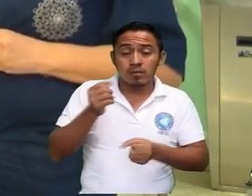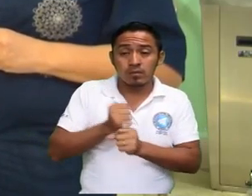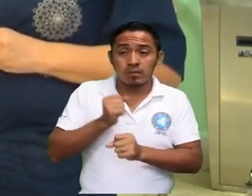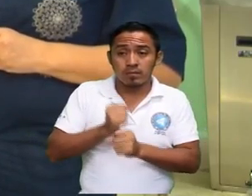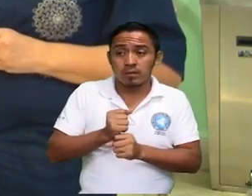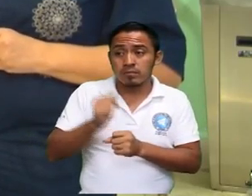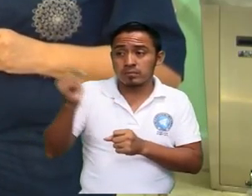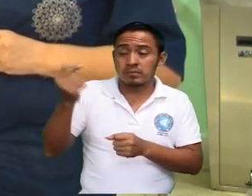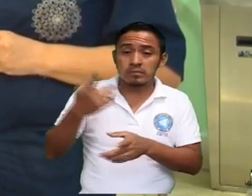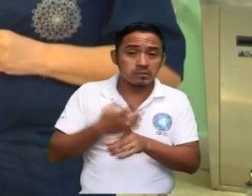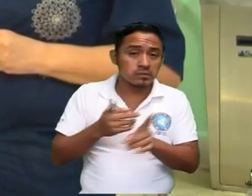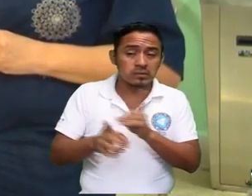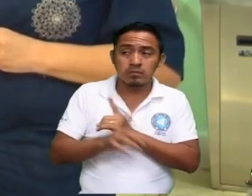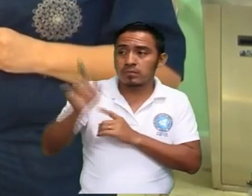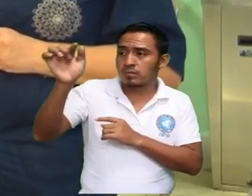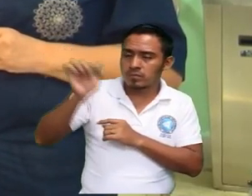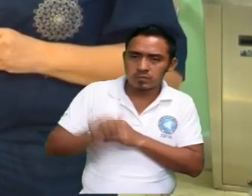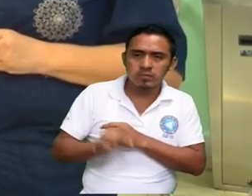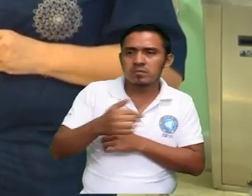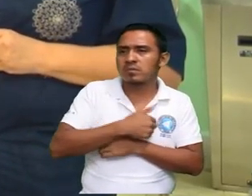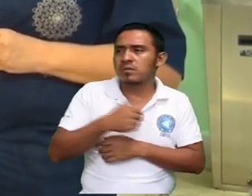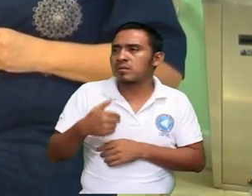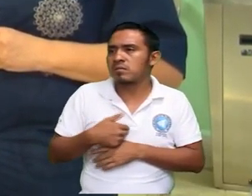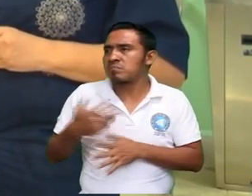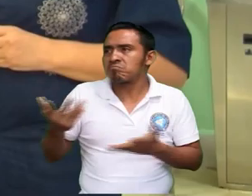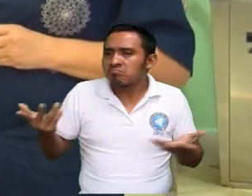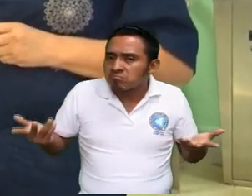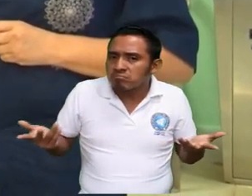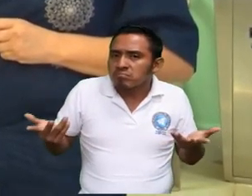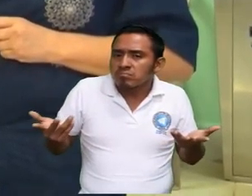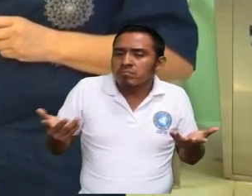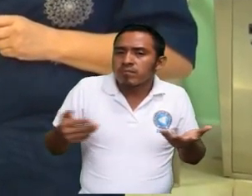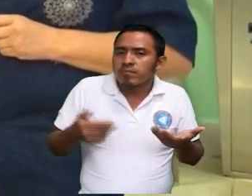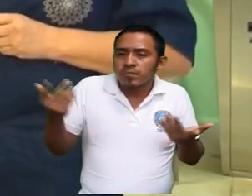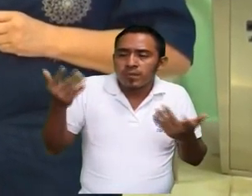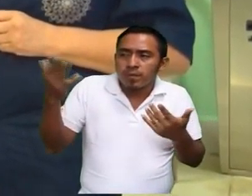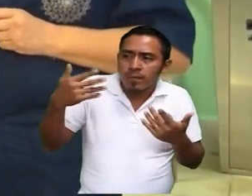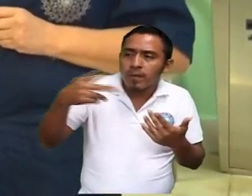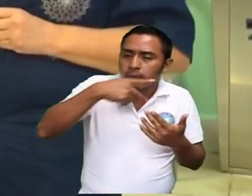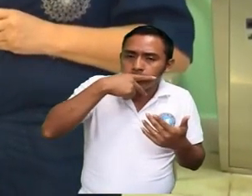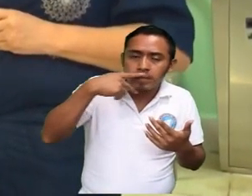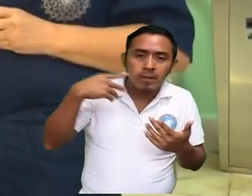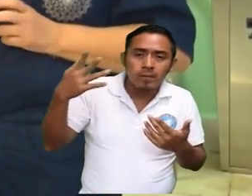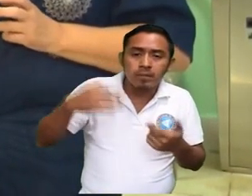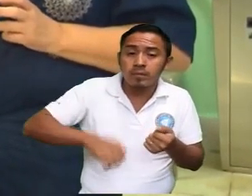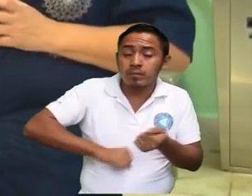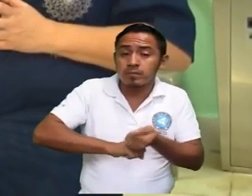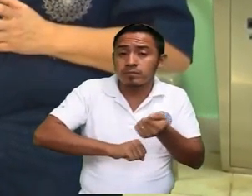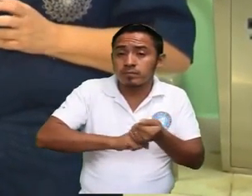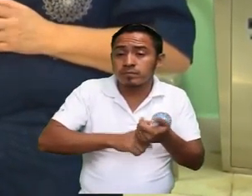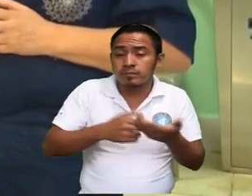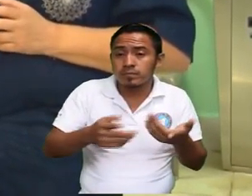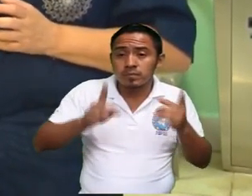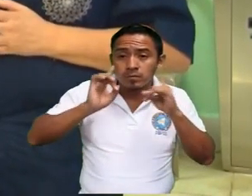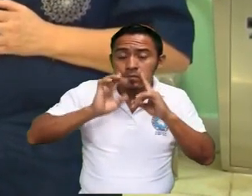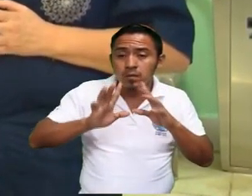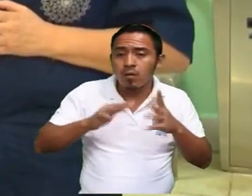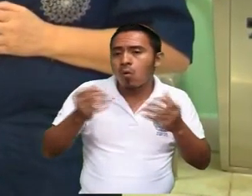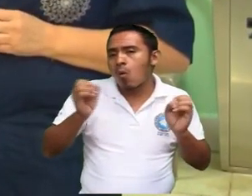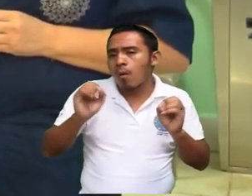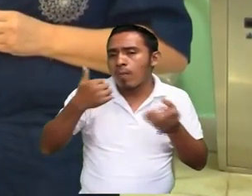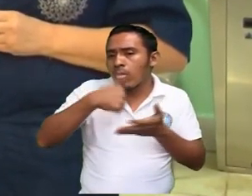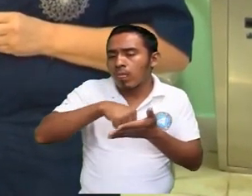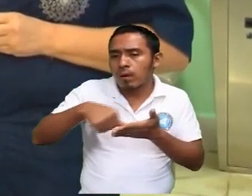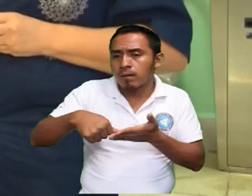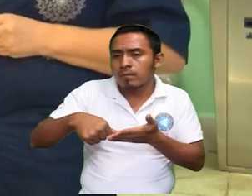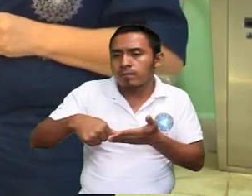acá. ¿Cómo se hace? ¿Cómo se hace para involucrarle? Ustedes lo apoyan, le dan una cartita para